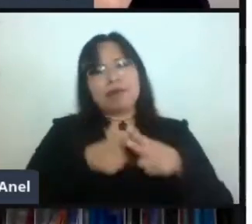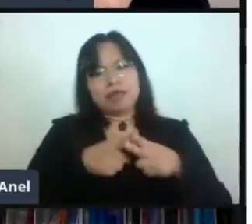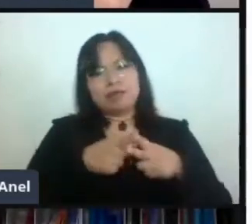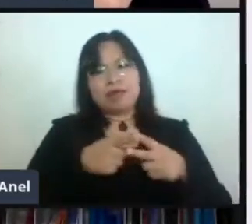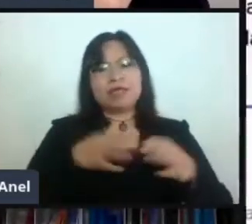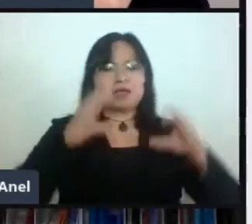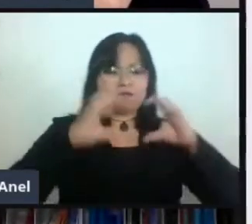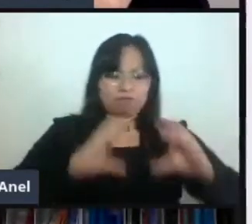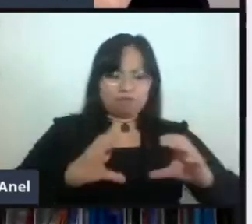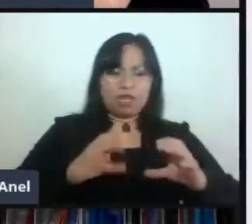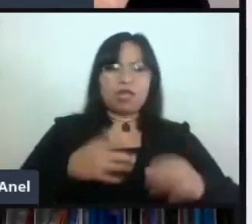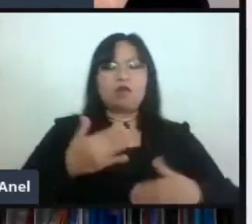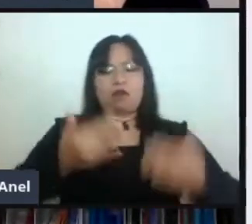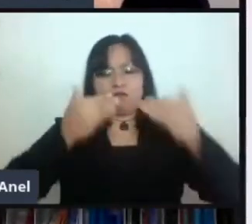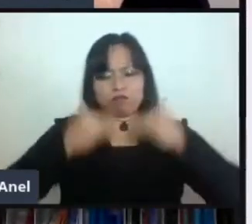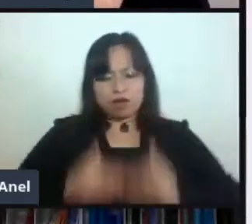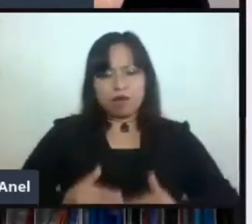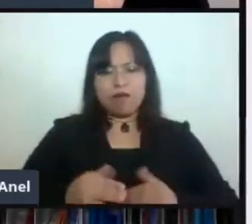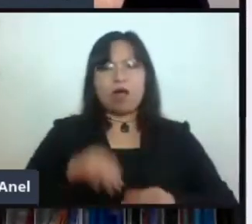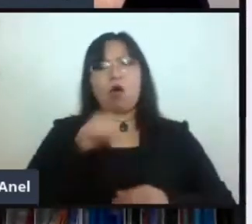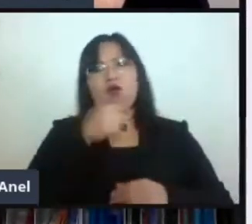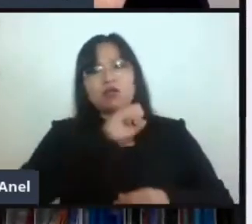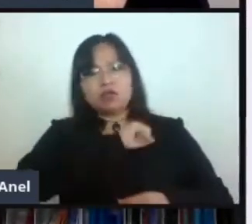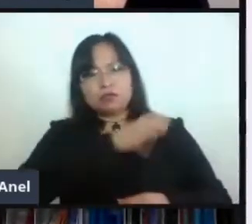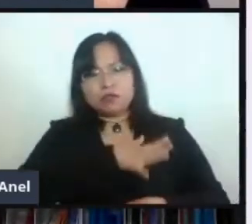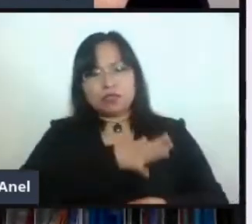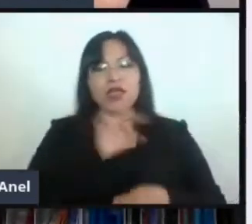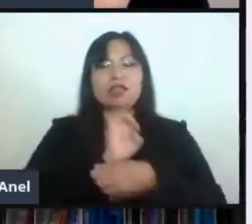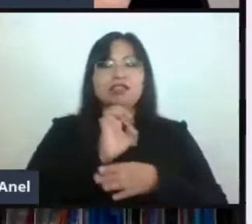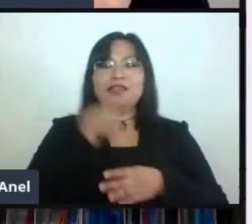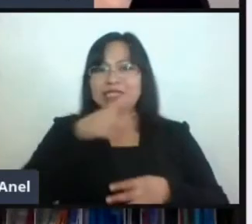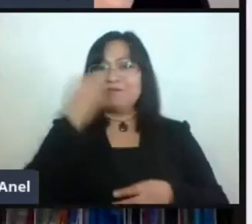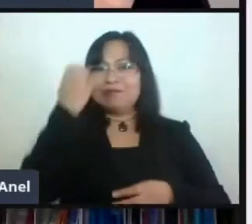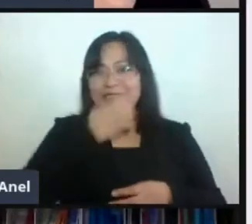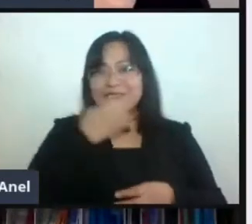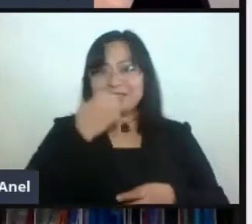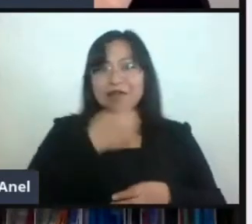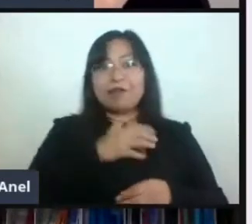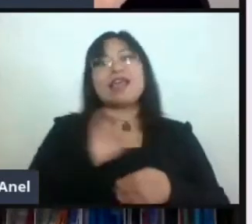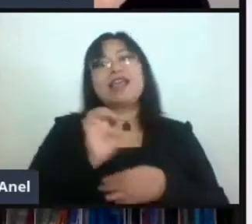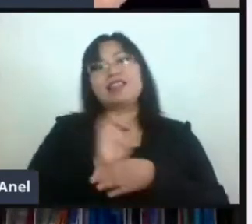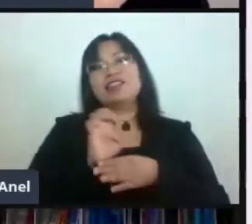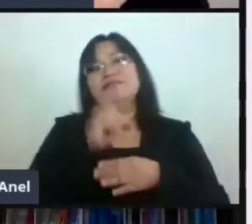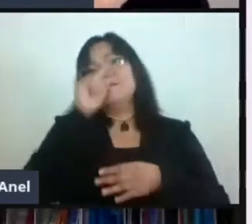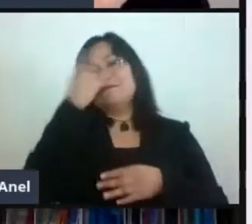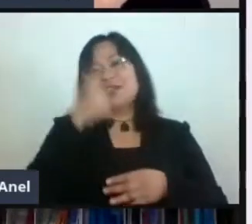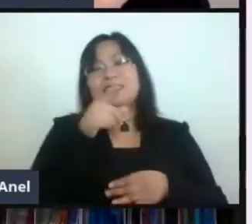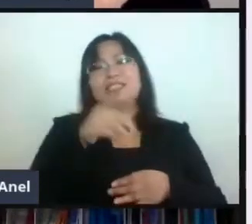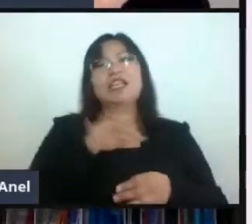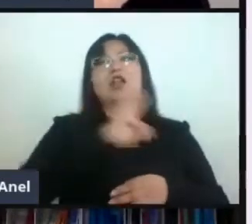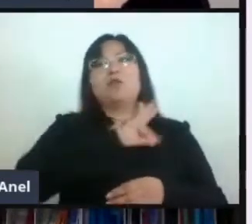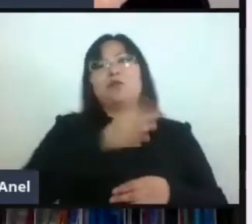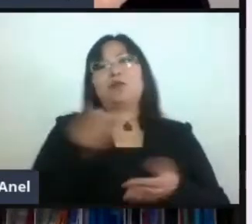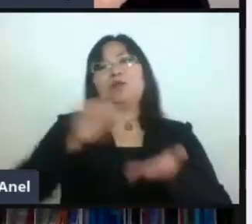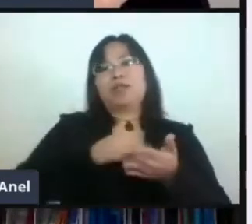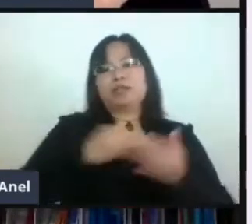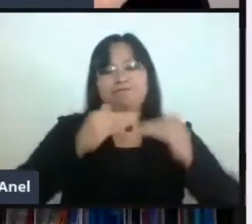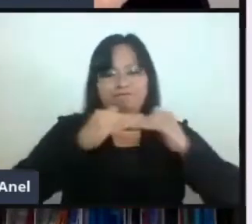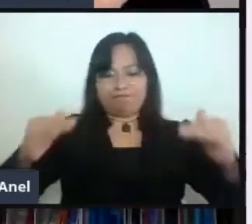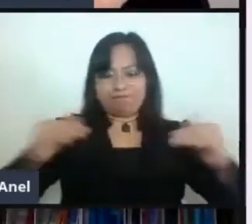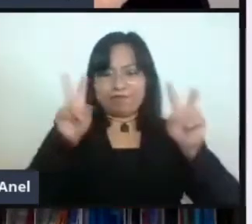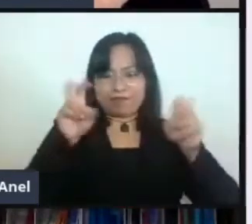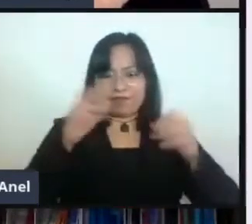español en el mismo examen, digamos, o la misma guía, pues aquí agregan su separación. Yo lo que quiero es una imagen,